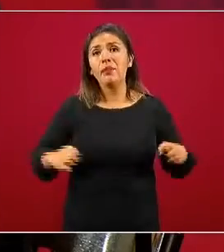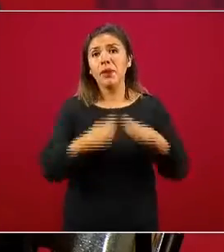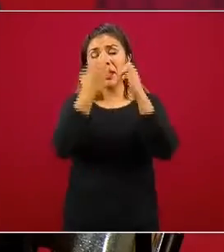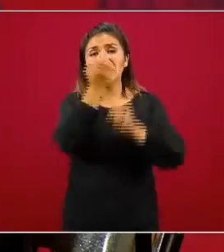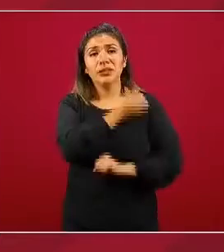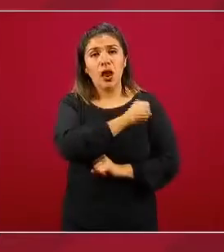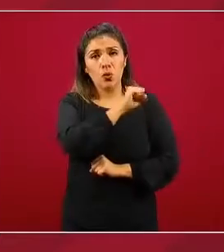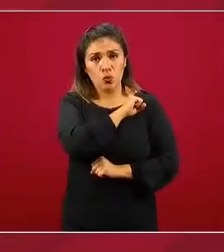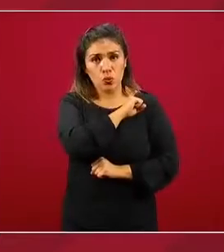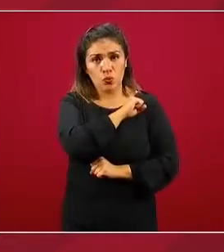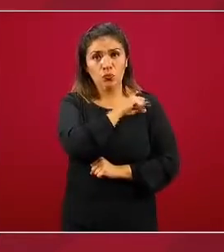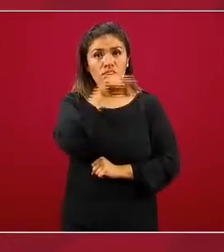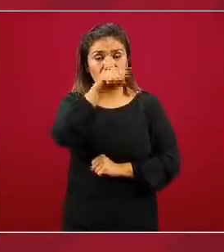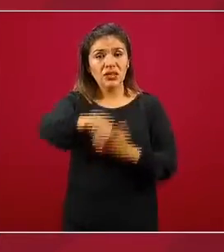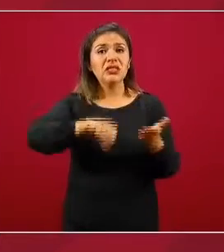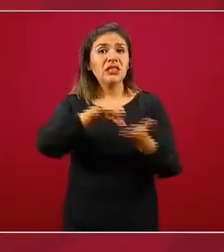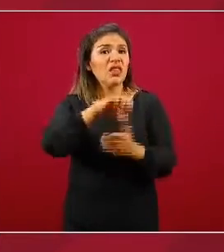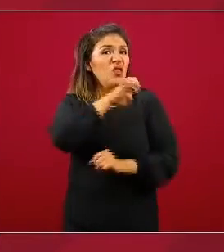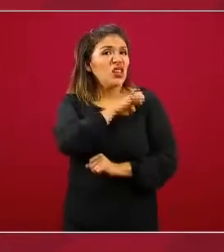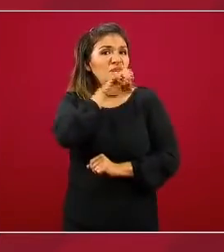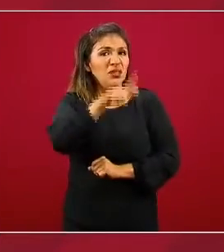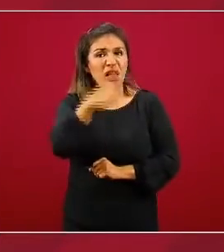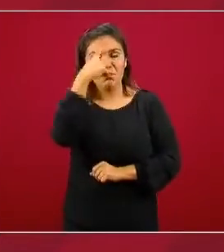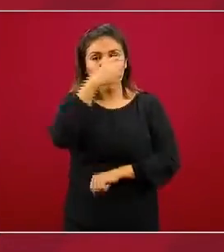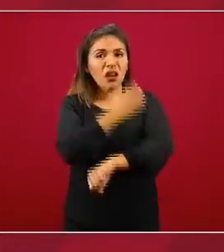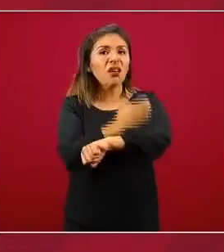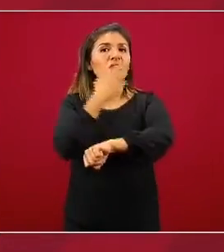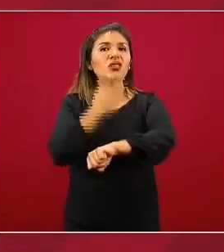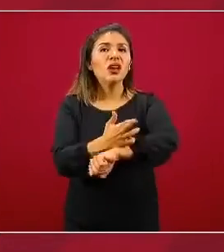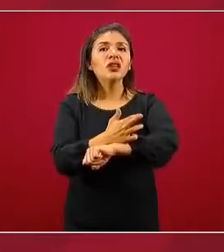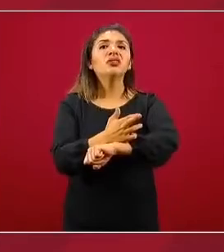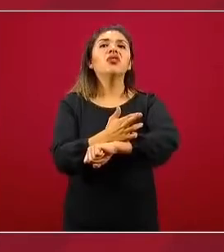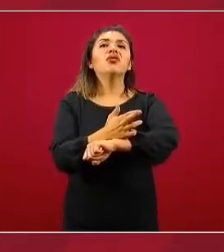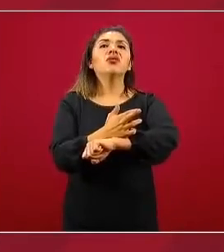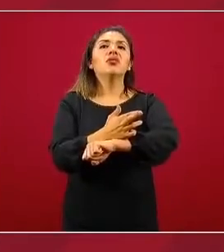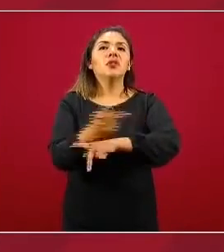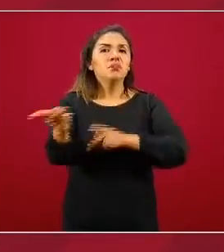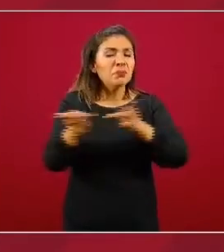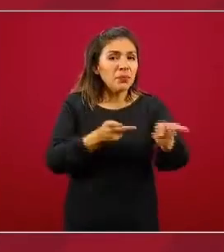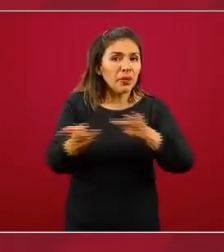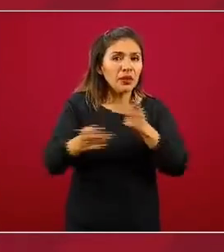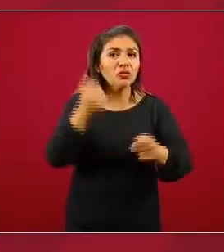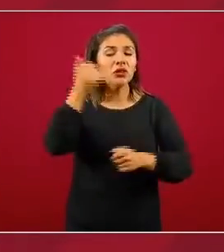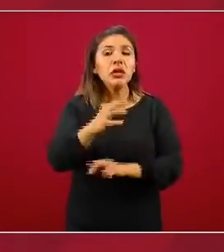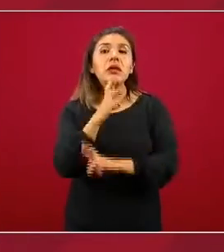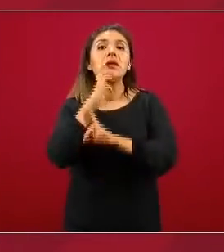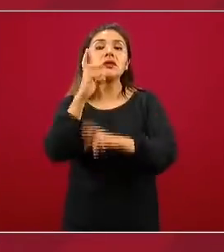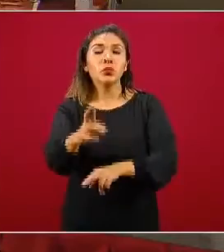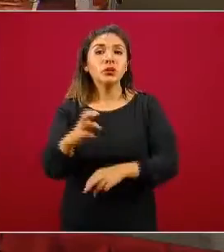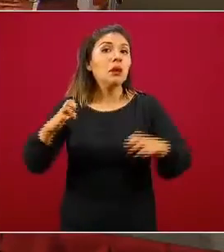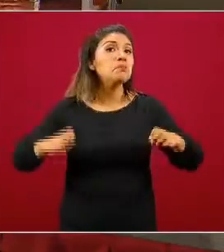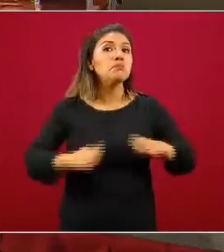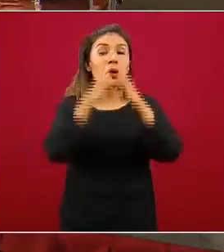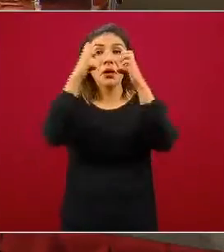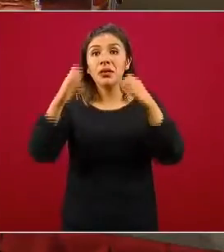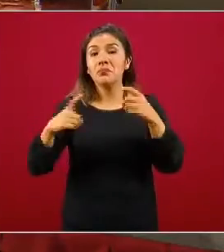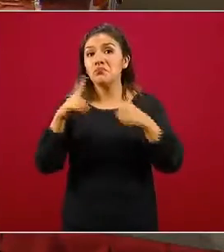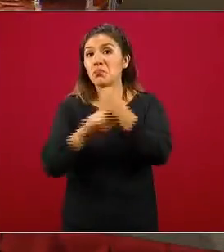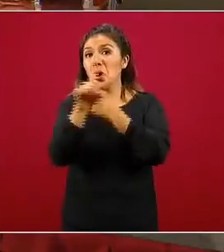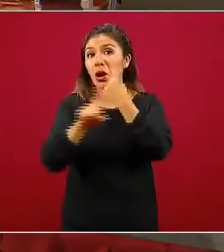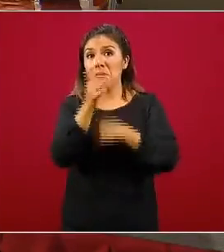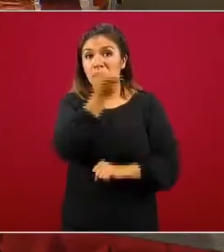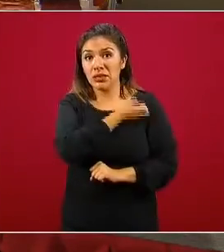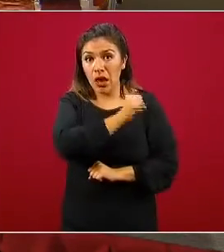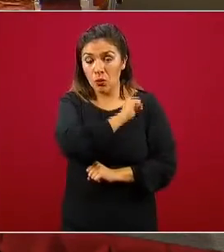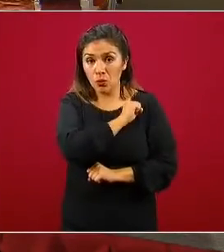Salud, que será un centro especializado para la coordinación, la preparación y la respuesta ante emergencias de salud.